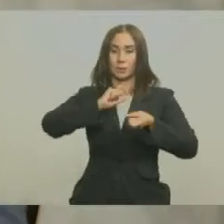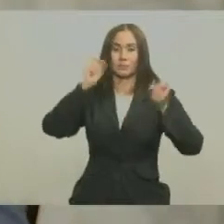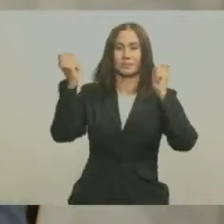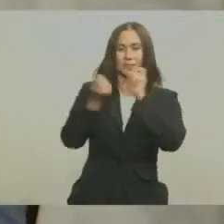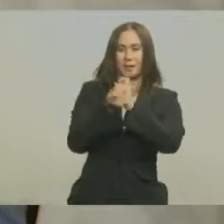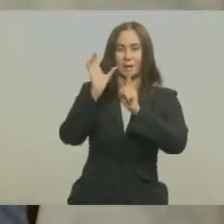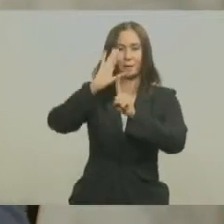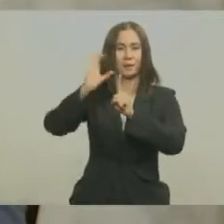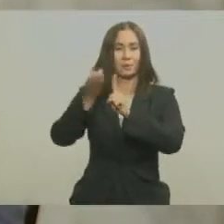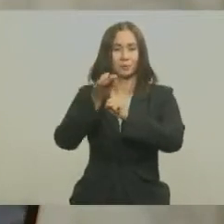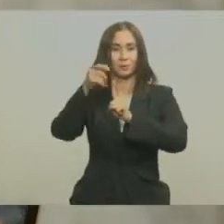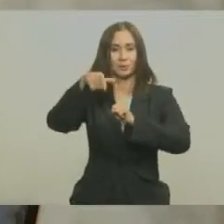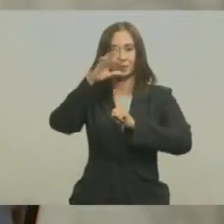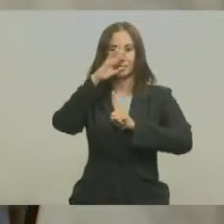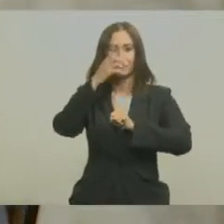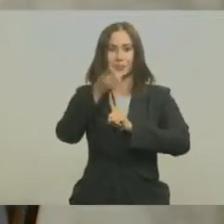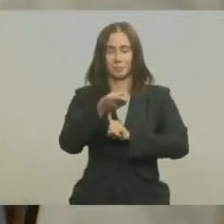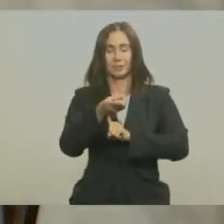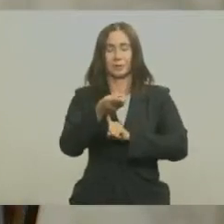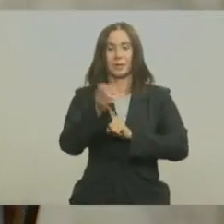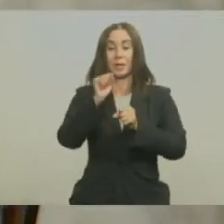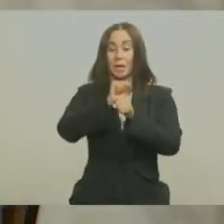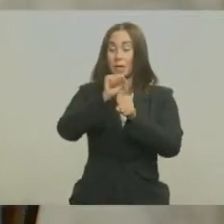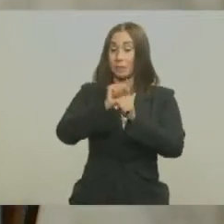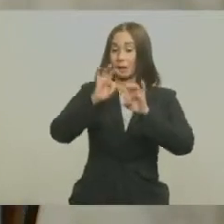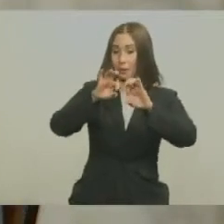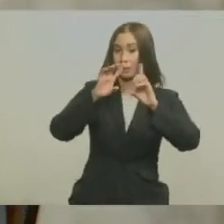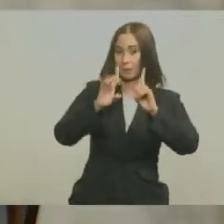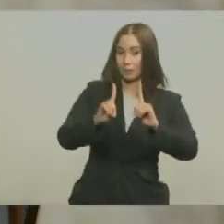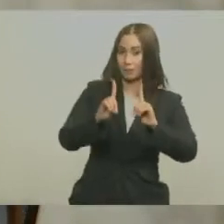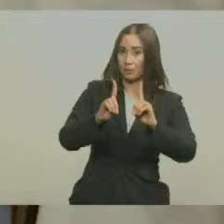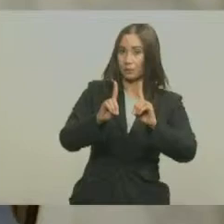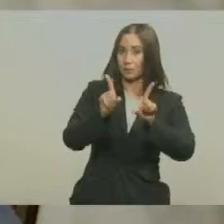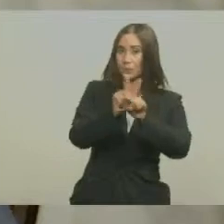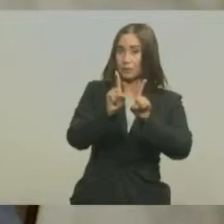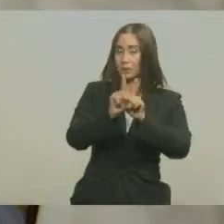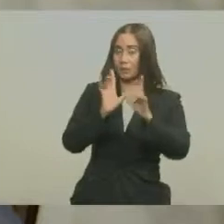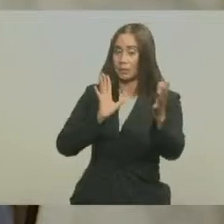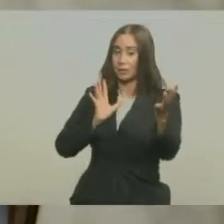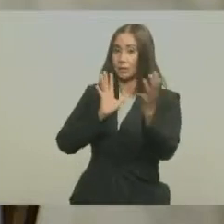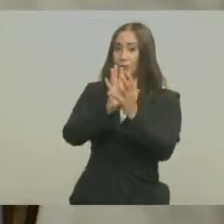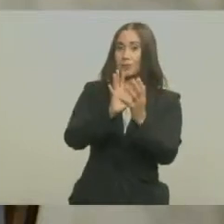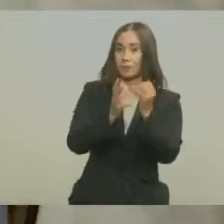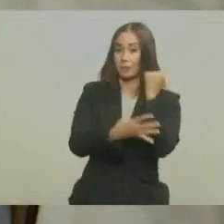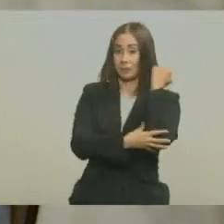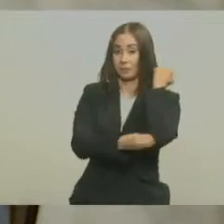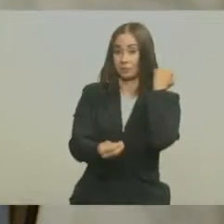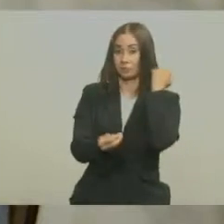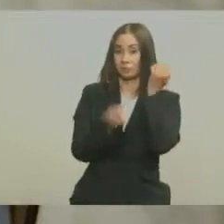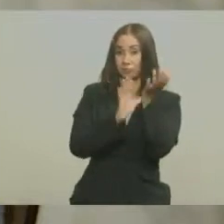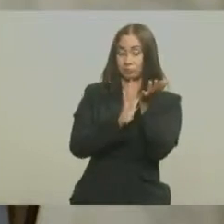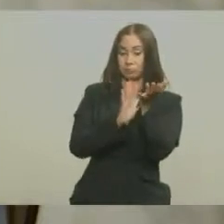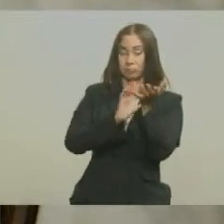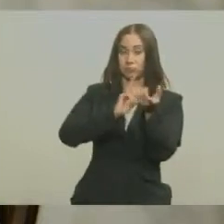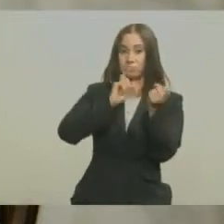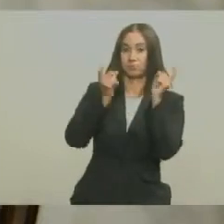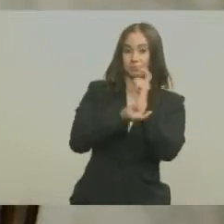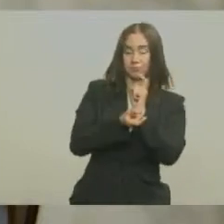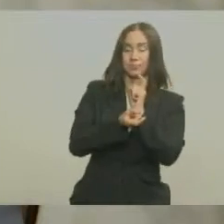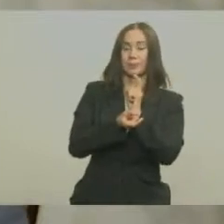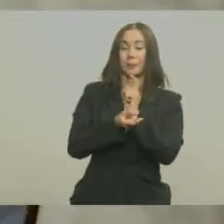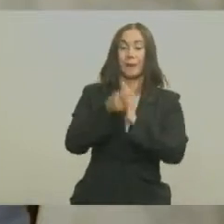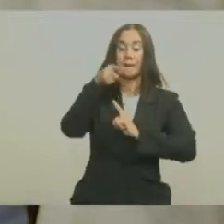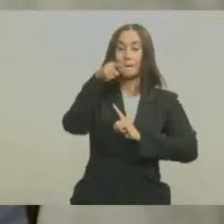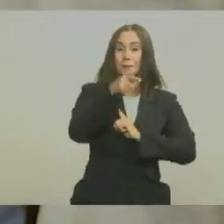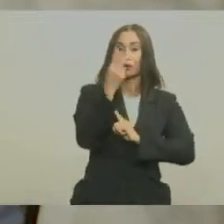cultura, trabajar en el ámbito de la educación y del combate a la pobreza, porque estos son todos factores que